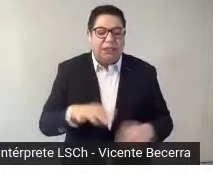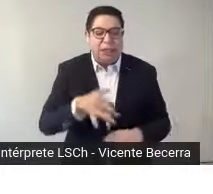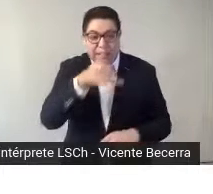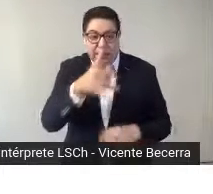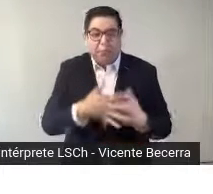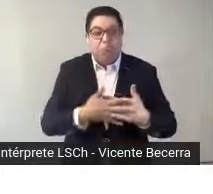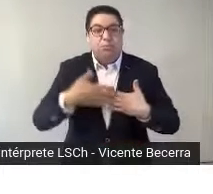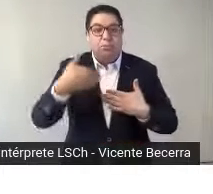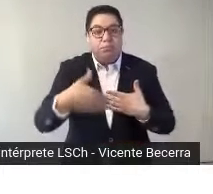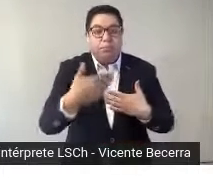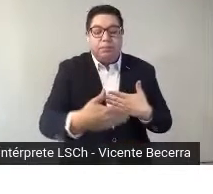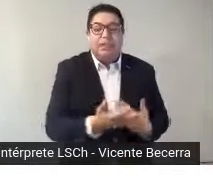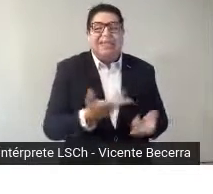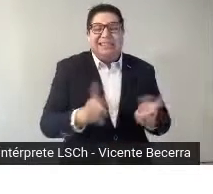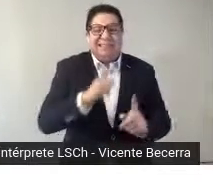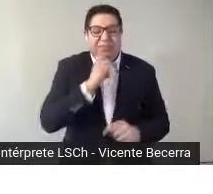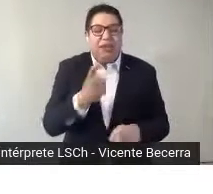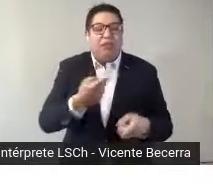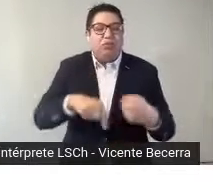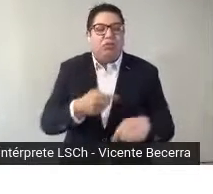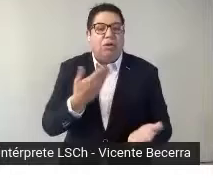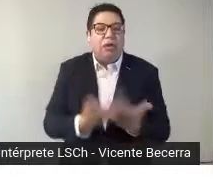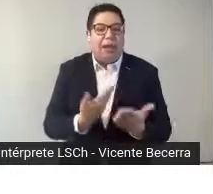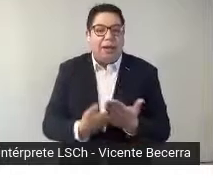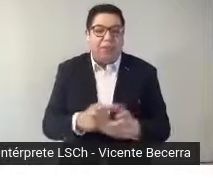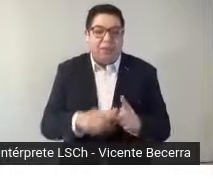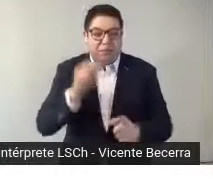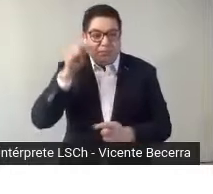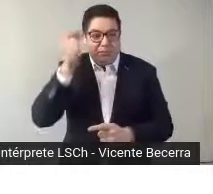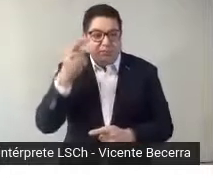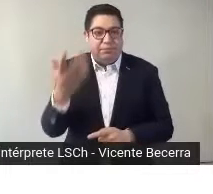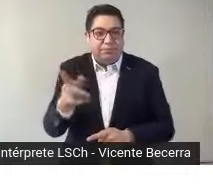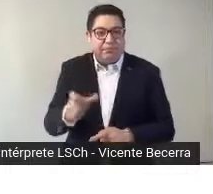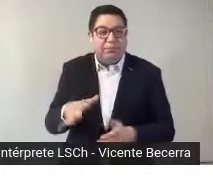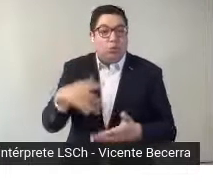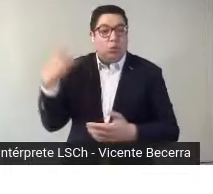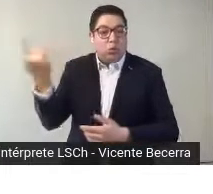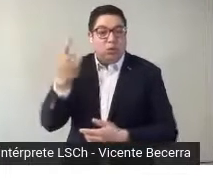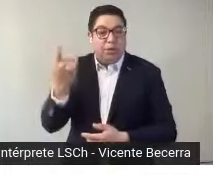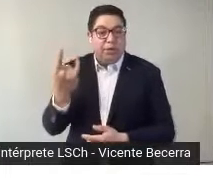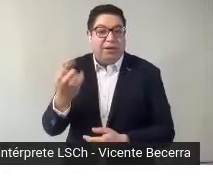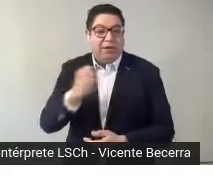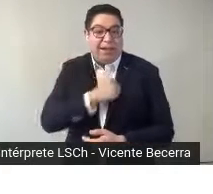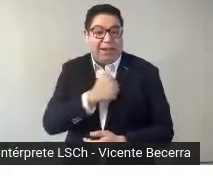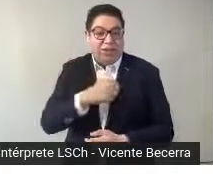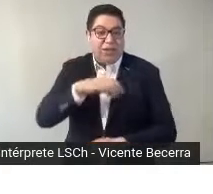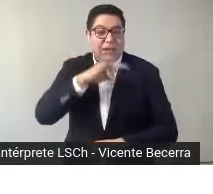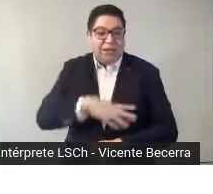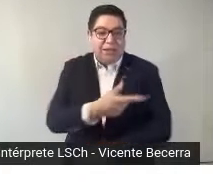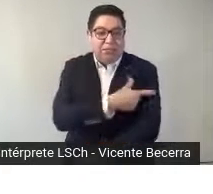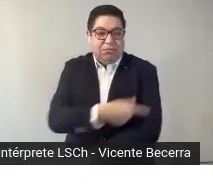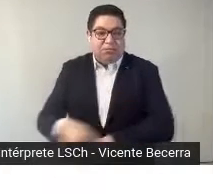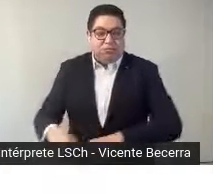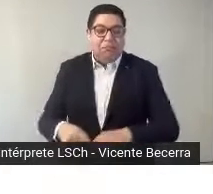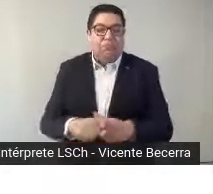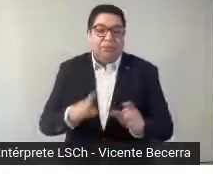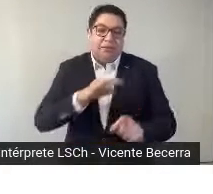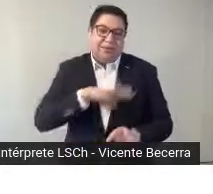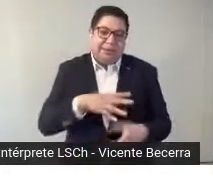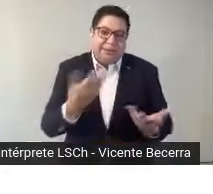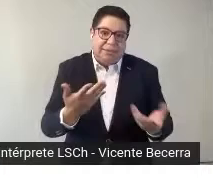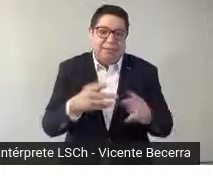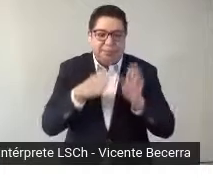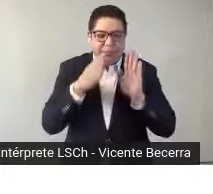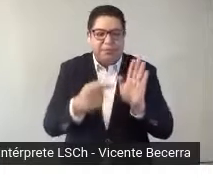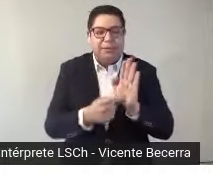tiene que ver con cómo aprovechamos una iniciativa muy notable de las universidades católicas y de Chile, que es Tenemos que hablar de Chile, para